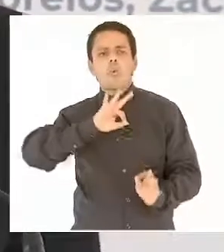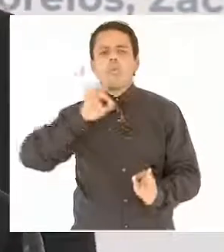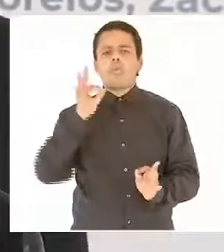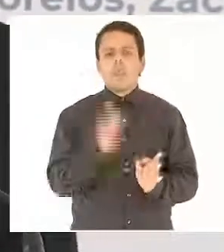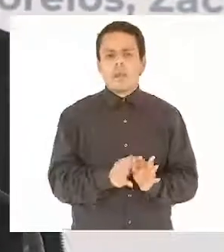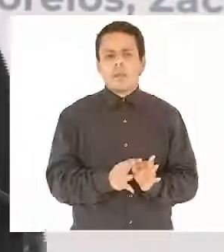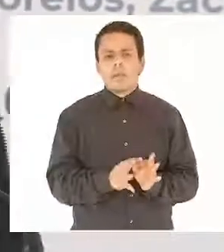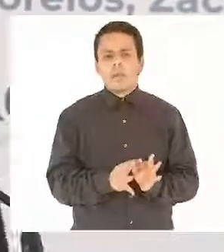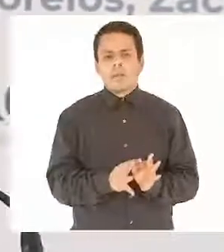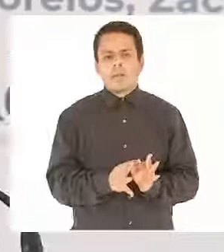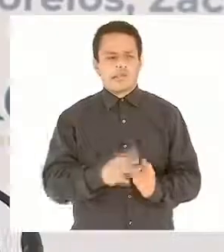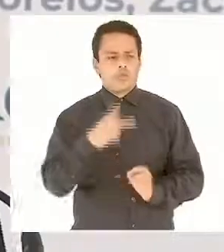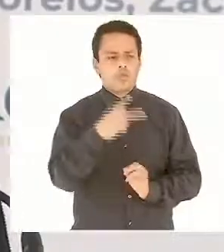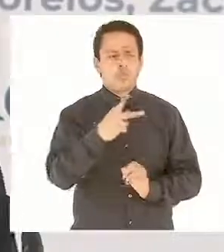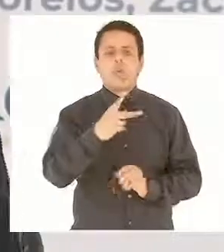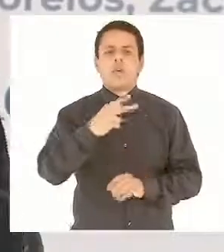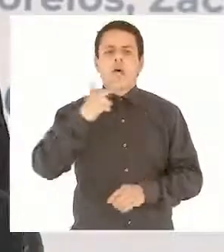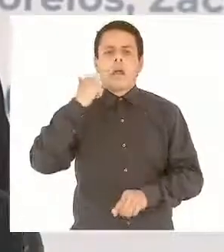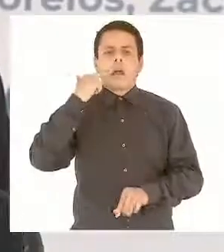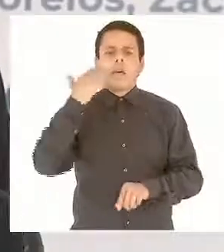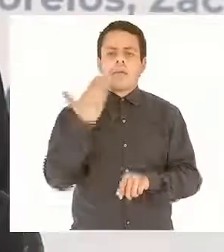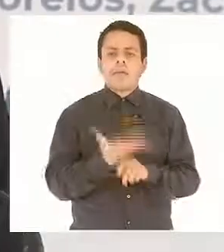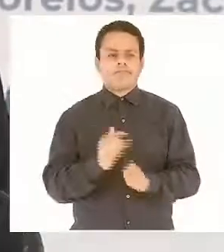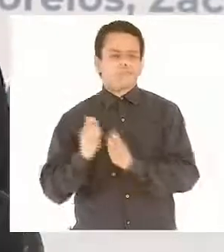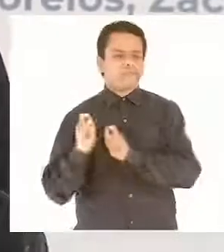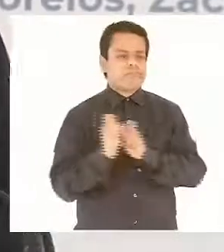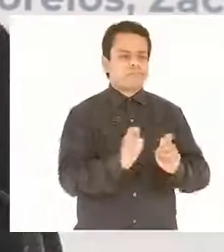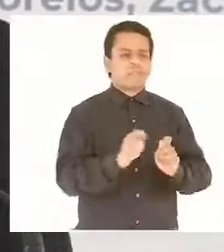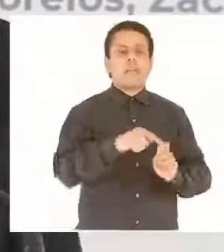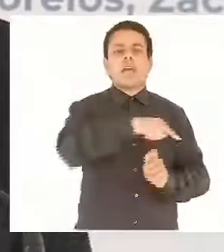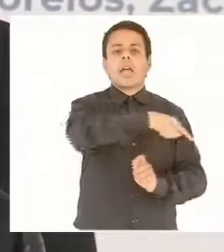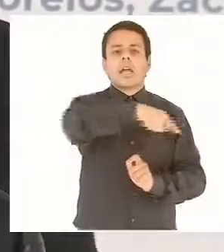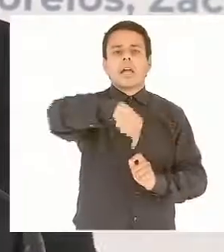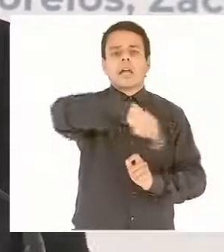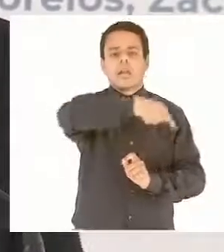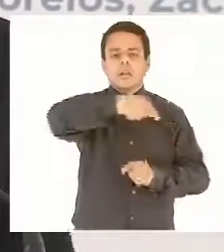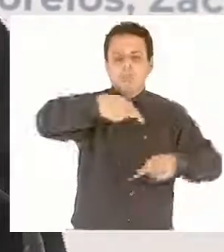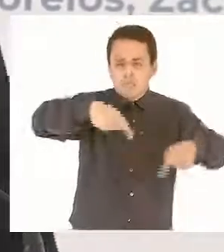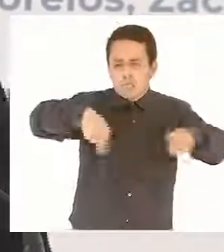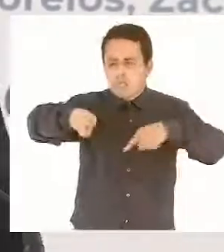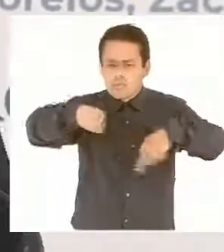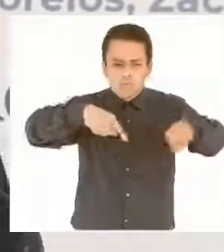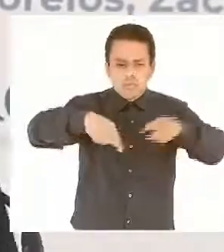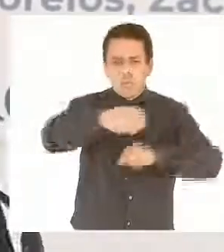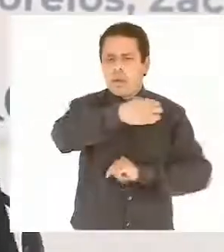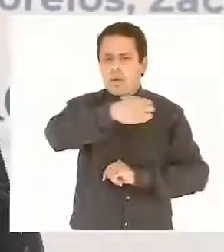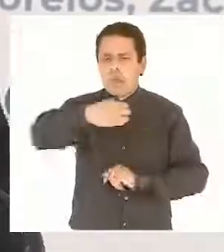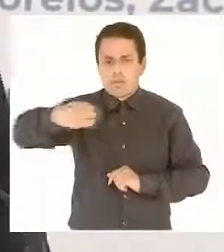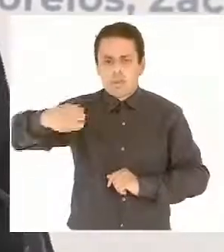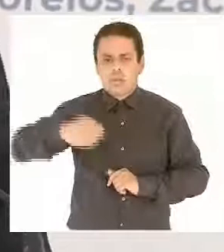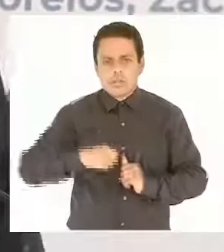su papel como regulador, que el Estado